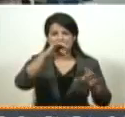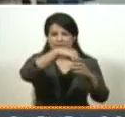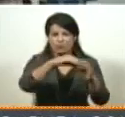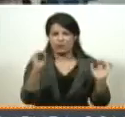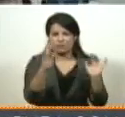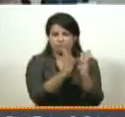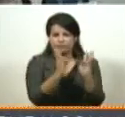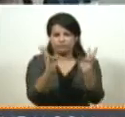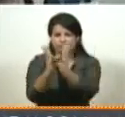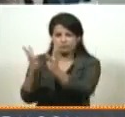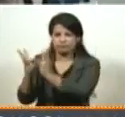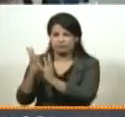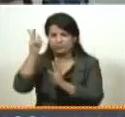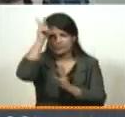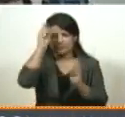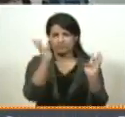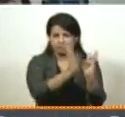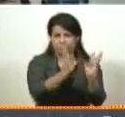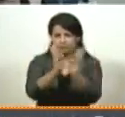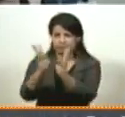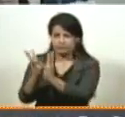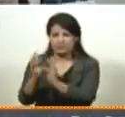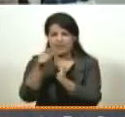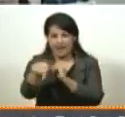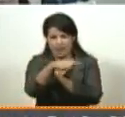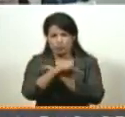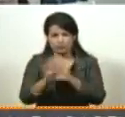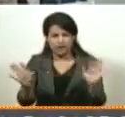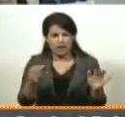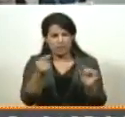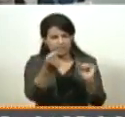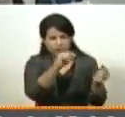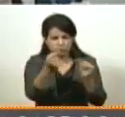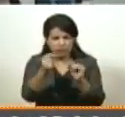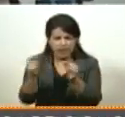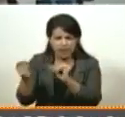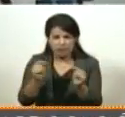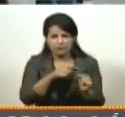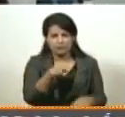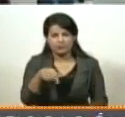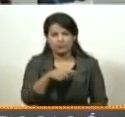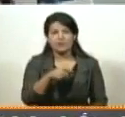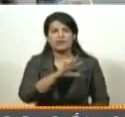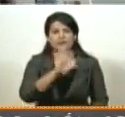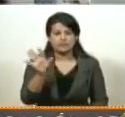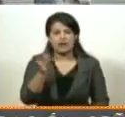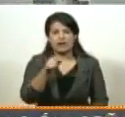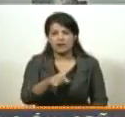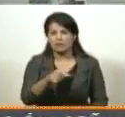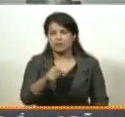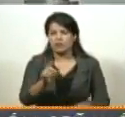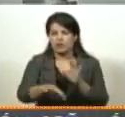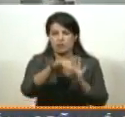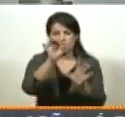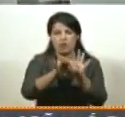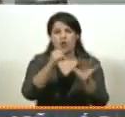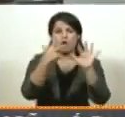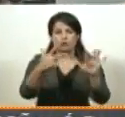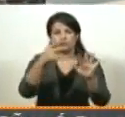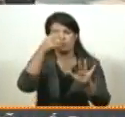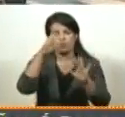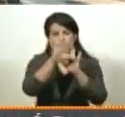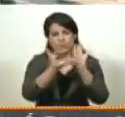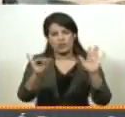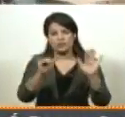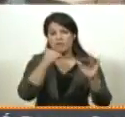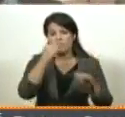asambleas, de acuerdo a sus costumbres y tradiciones, estos voceros y voceras, y la elección de esos 8 constituyentes, lo hemos anunciado, se